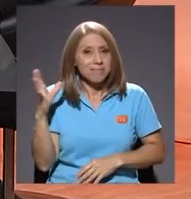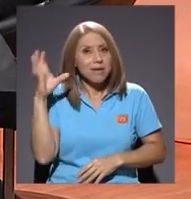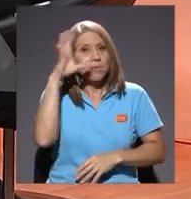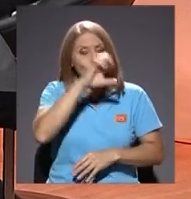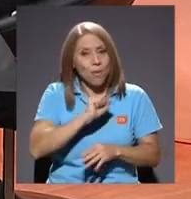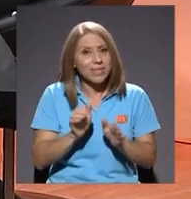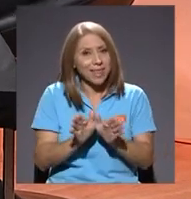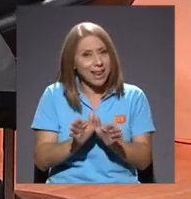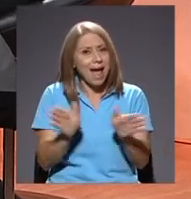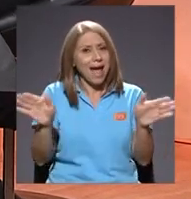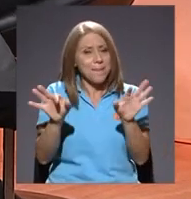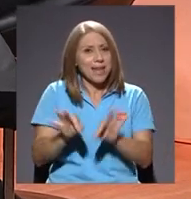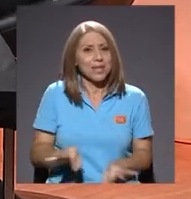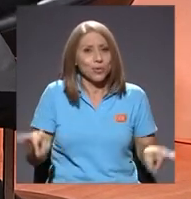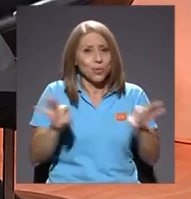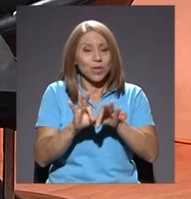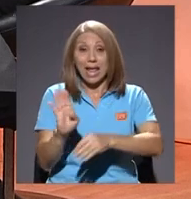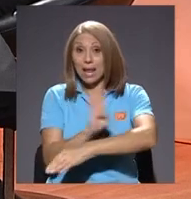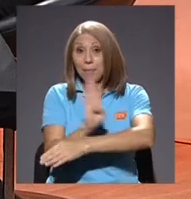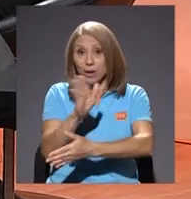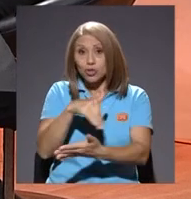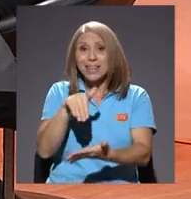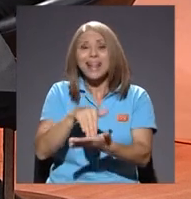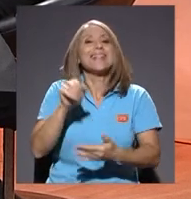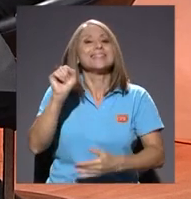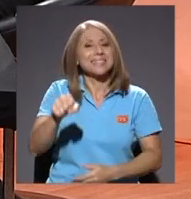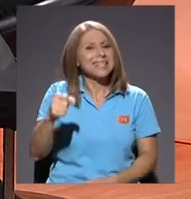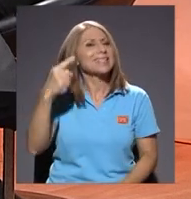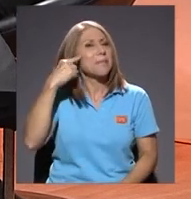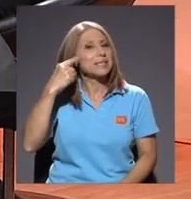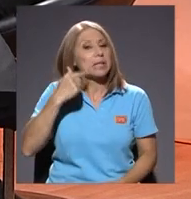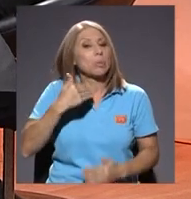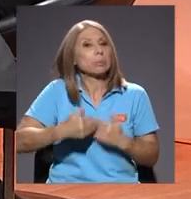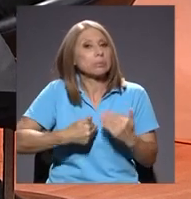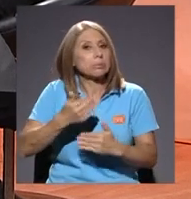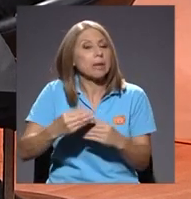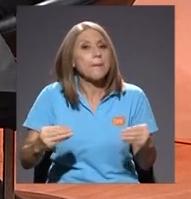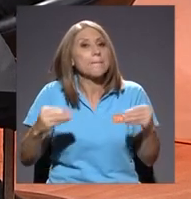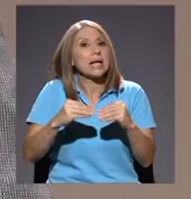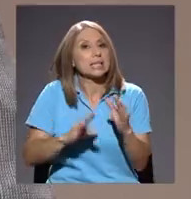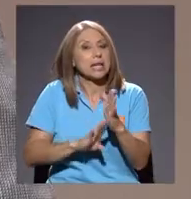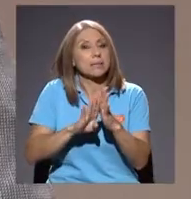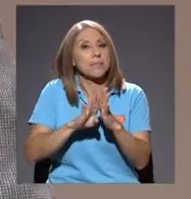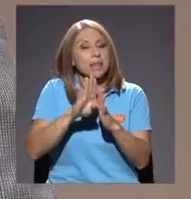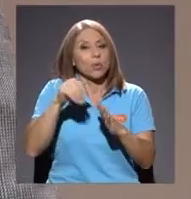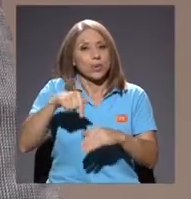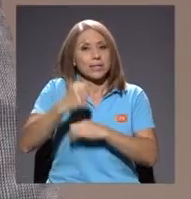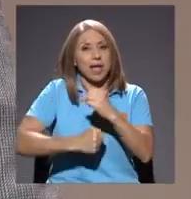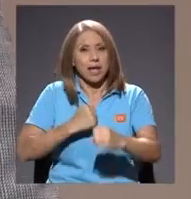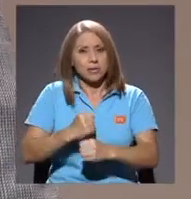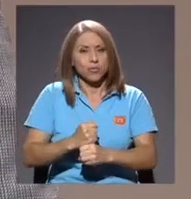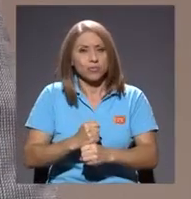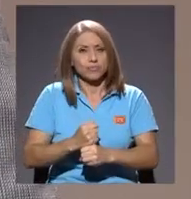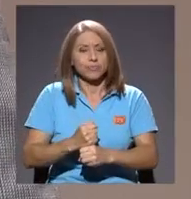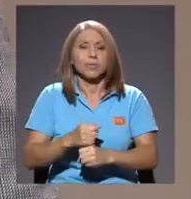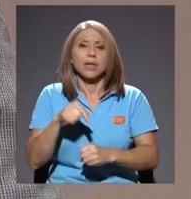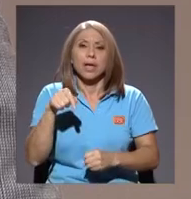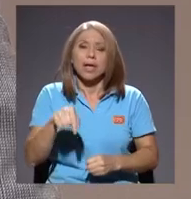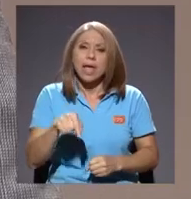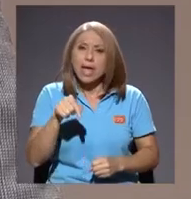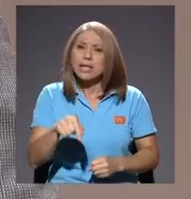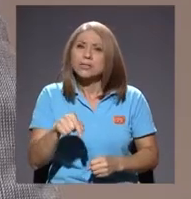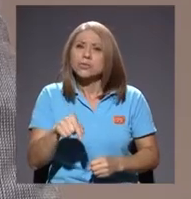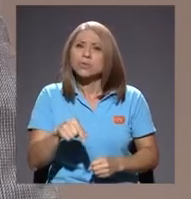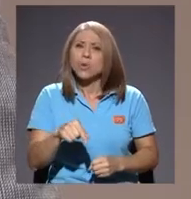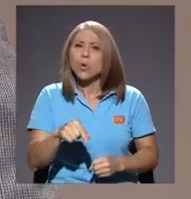el banco central ya está previendo que va a haber un mayor crecimiento en este año lo cual uno encuentra un poco